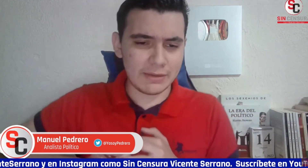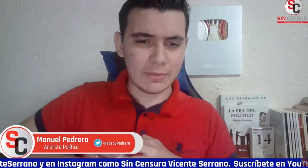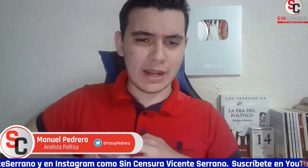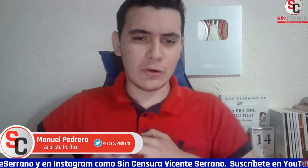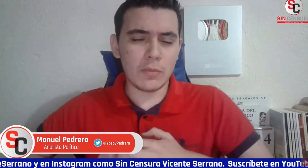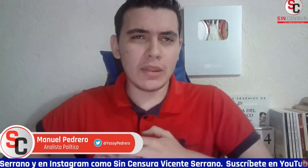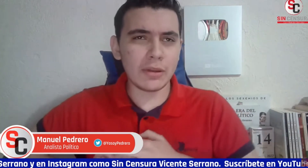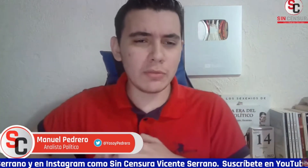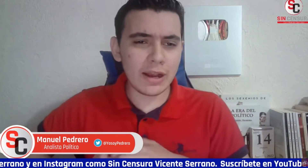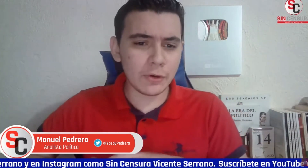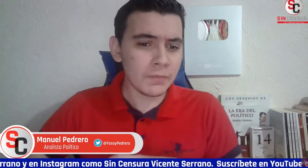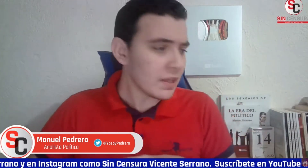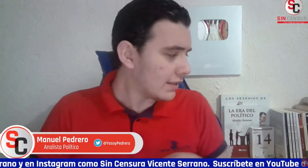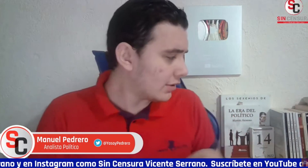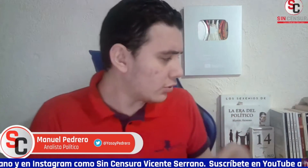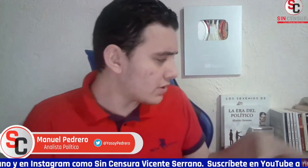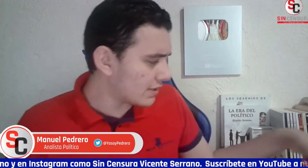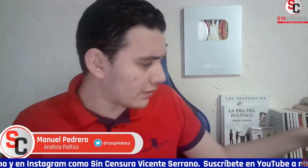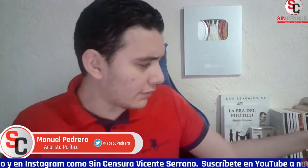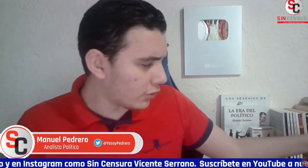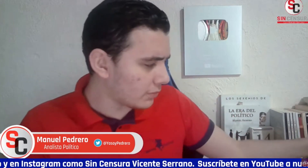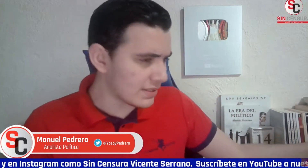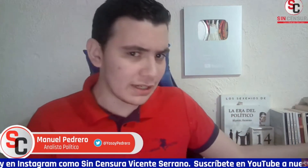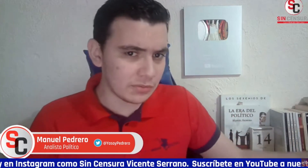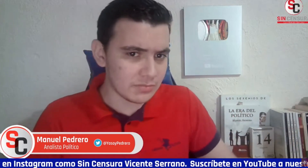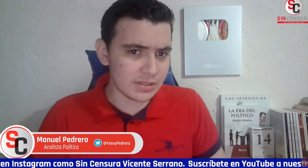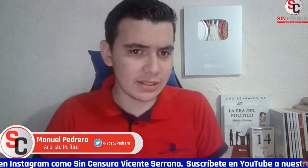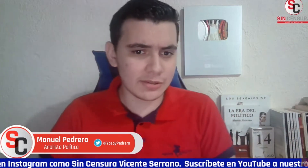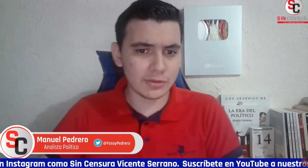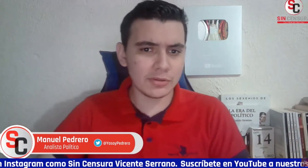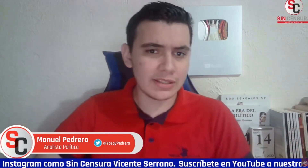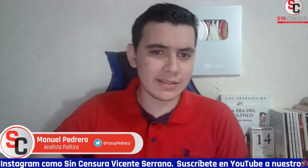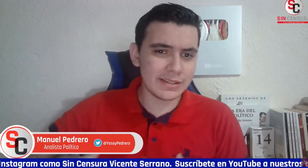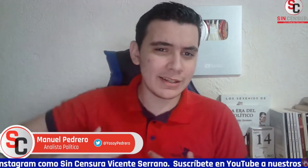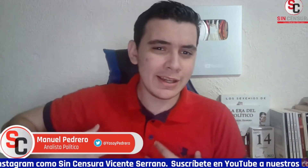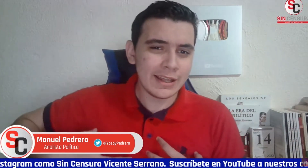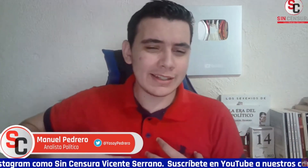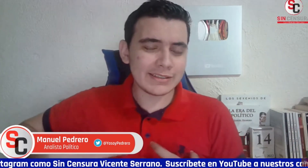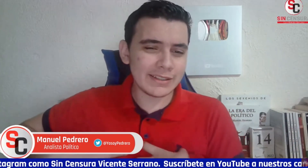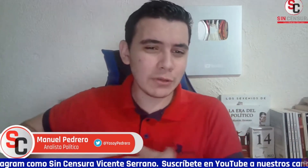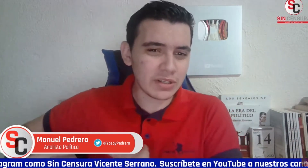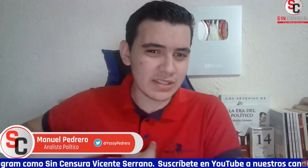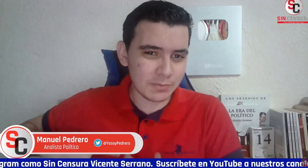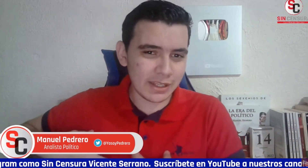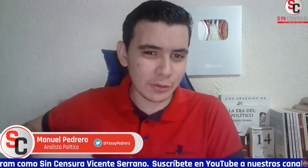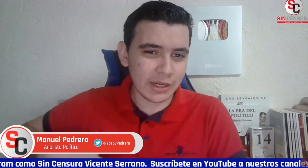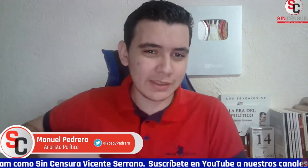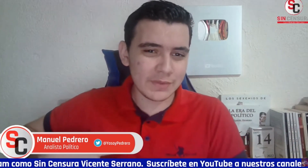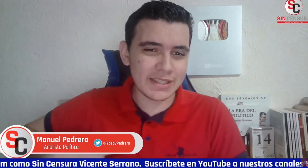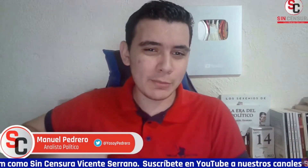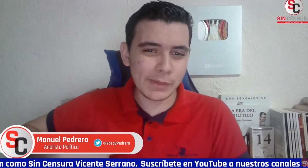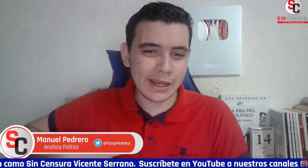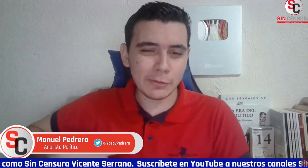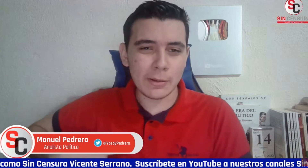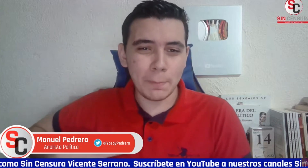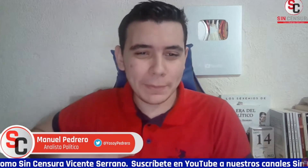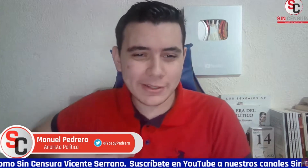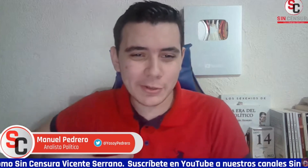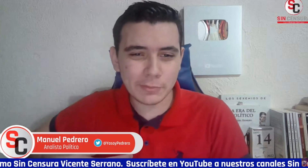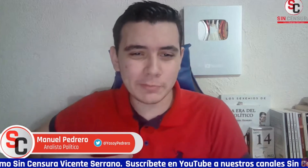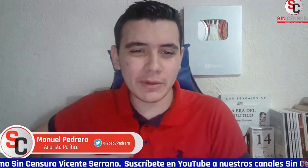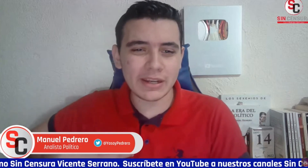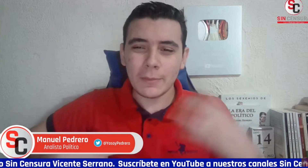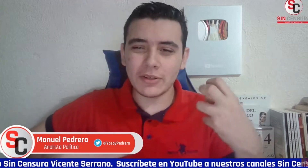simplemente estaba mal acomodado o algo, y entonces el Reforma saca una investigación donde decía que tenía un respirador artificial pegado